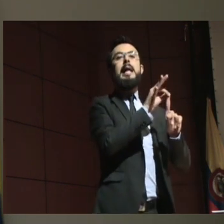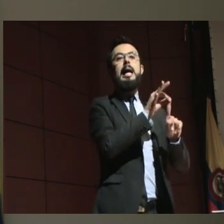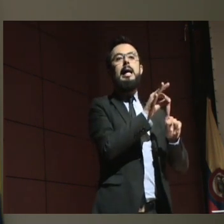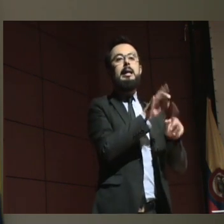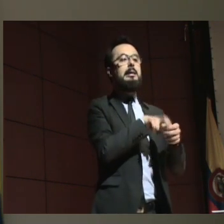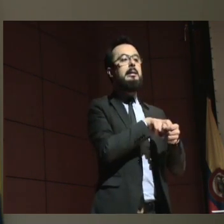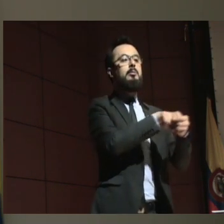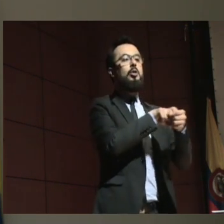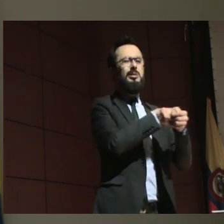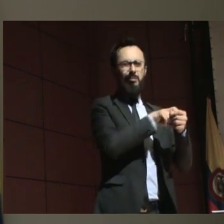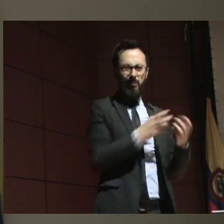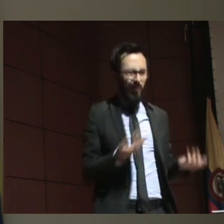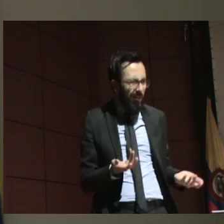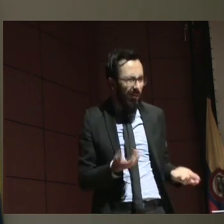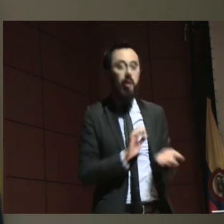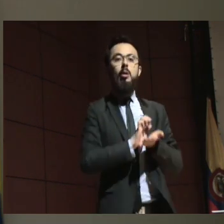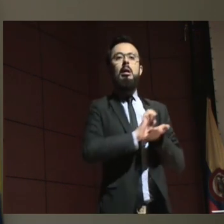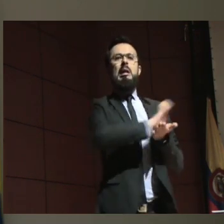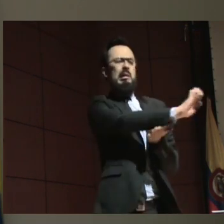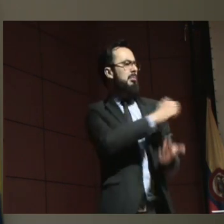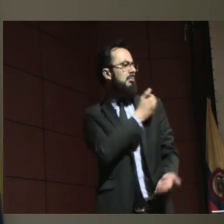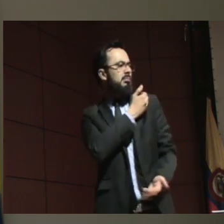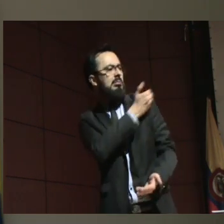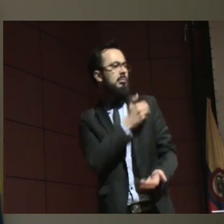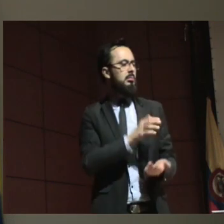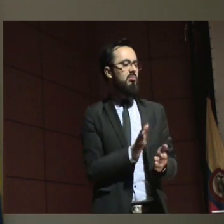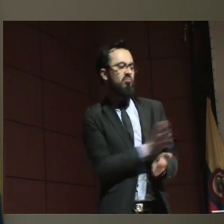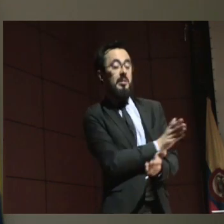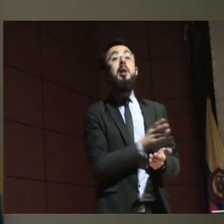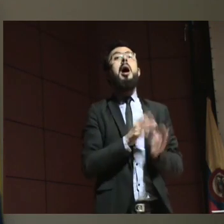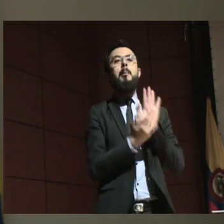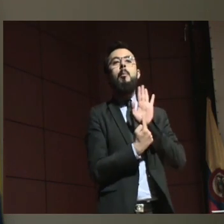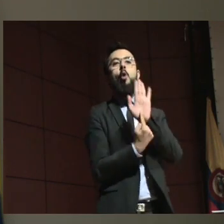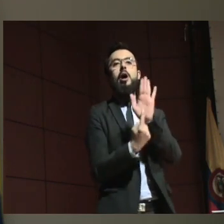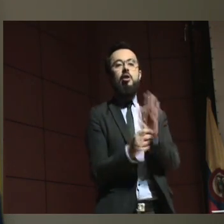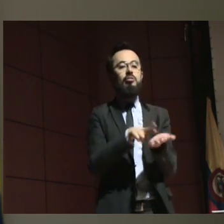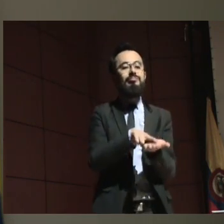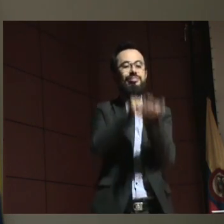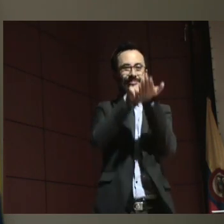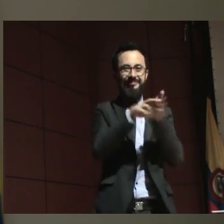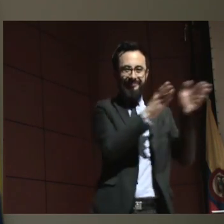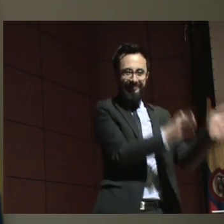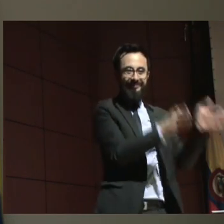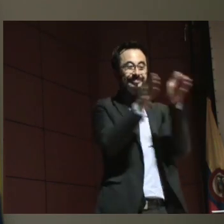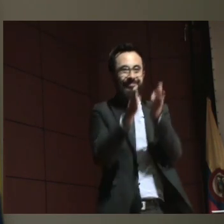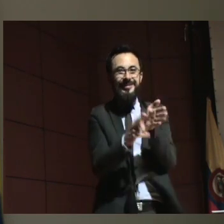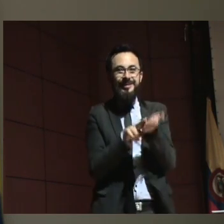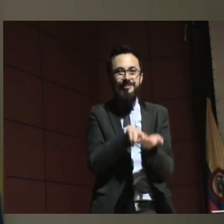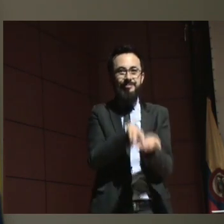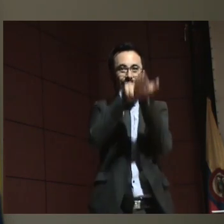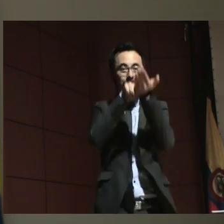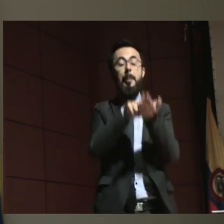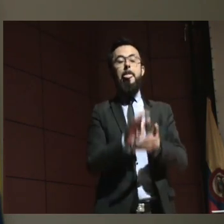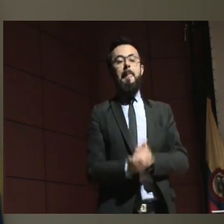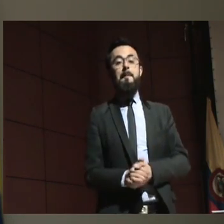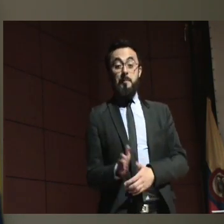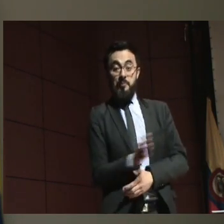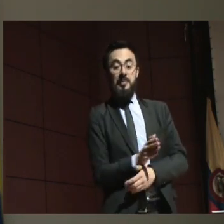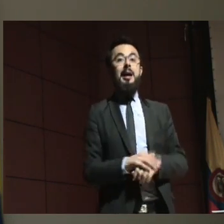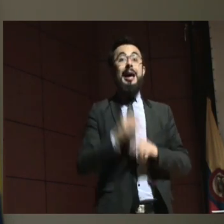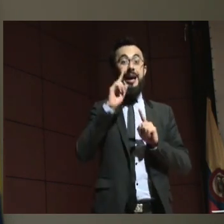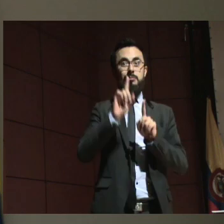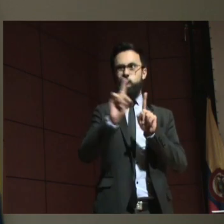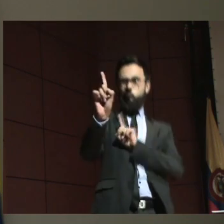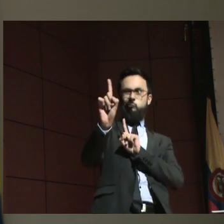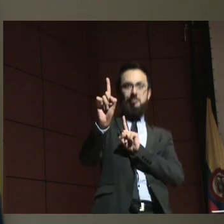una consecuencia de este modelo médico rehabilitador. Y una de las formas en la que se ve la interdicción, quisiera hablar principalmente de dos. La primera es